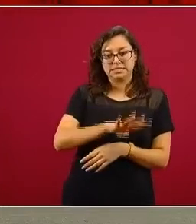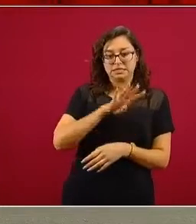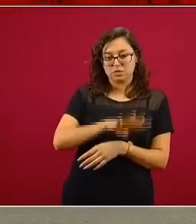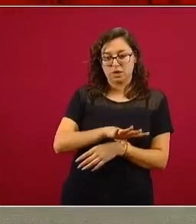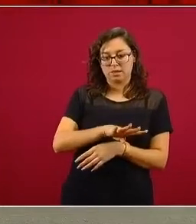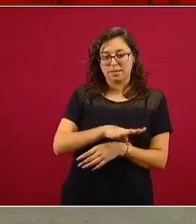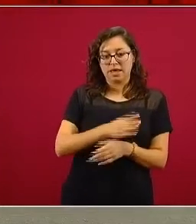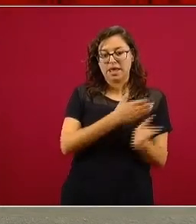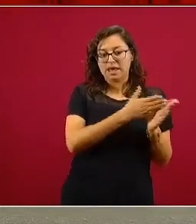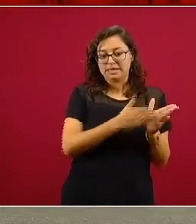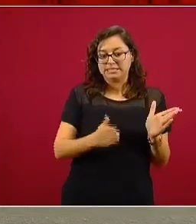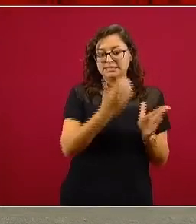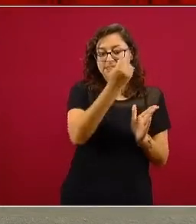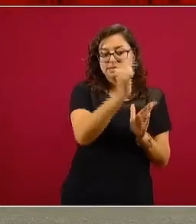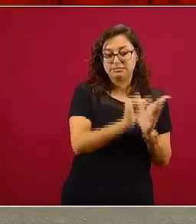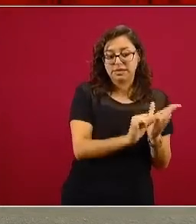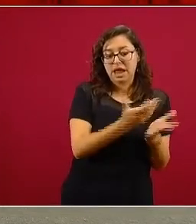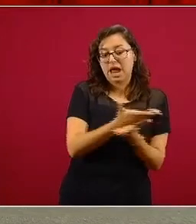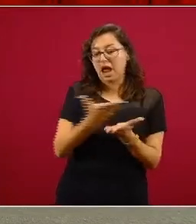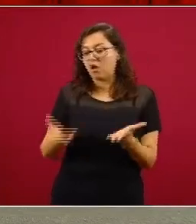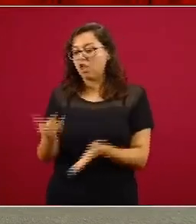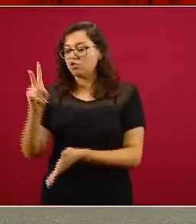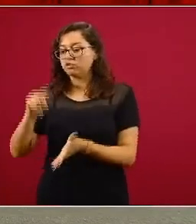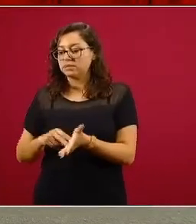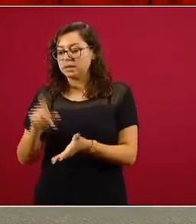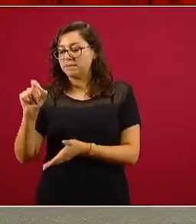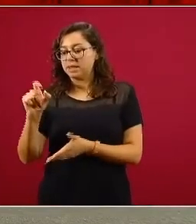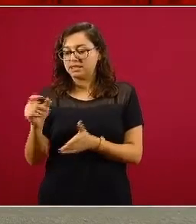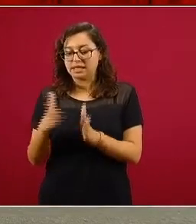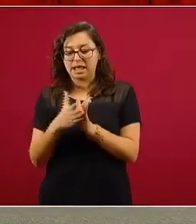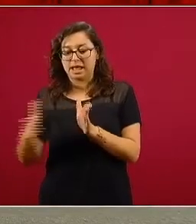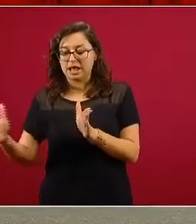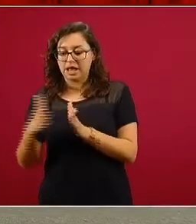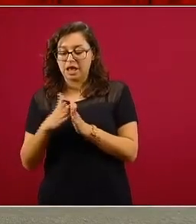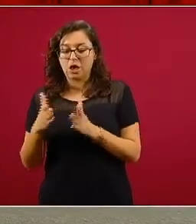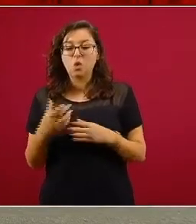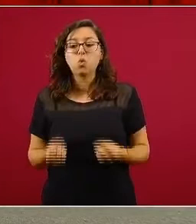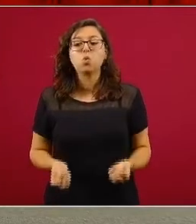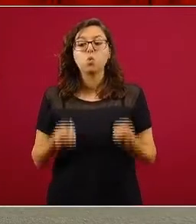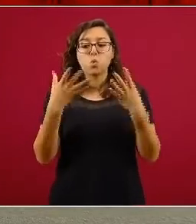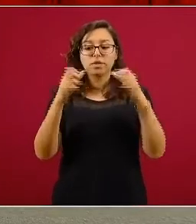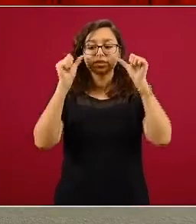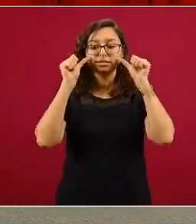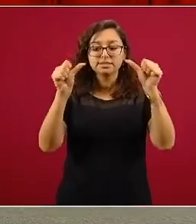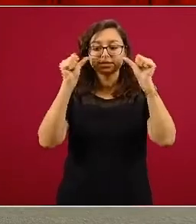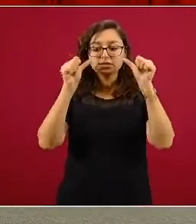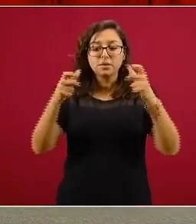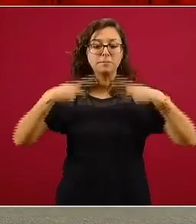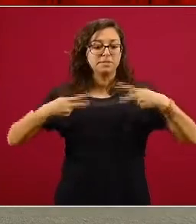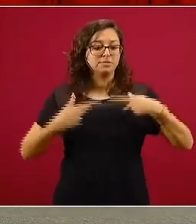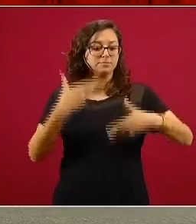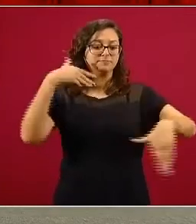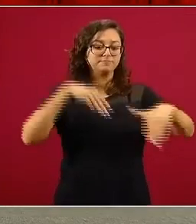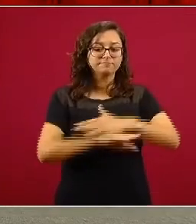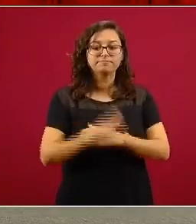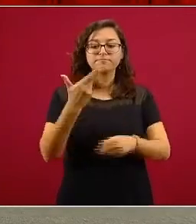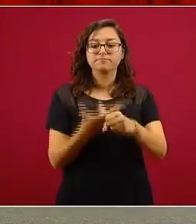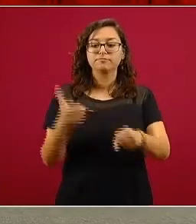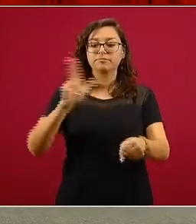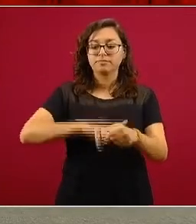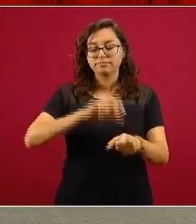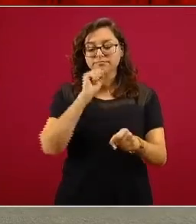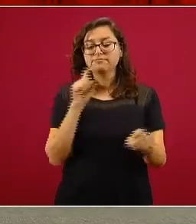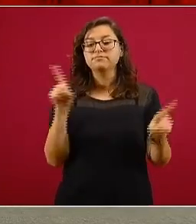y comparadas con el primer semestre de 2020, cuántas atenciones ha habido en hospitalización, en consulta y